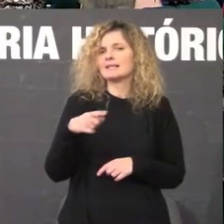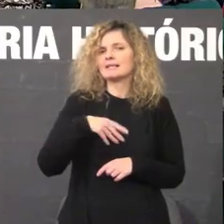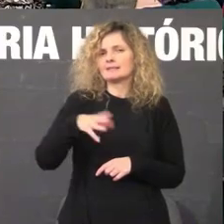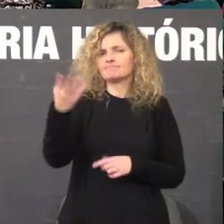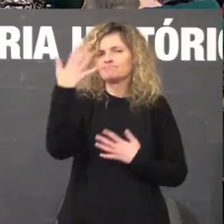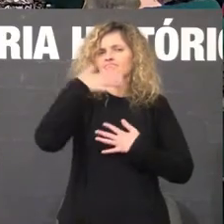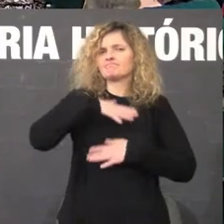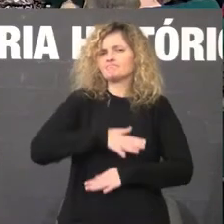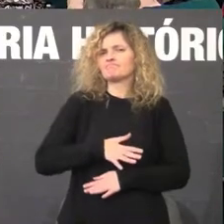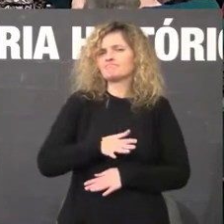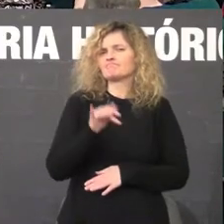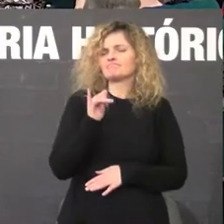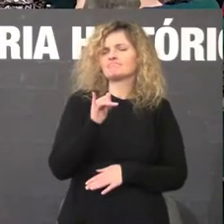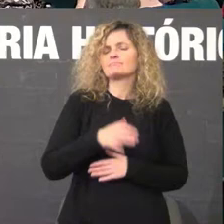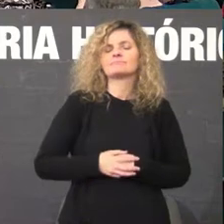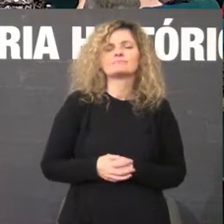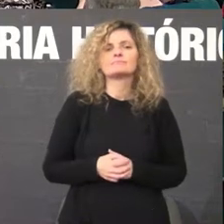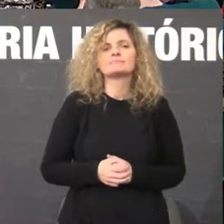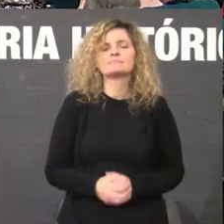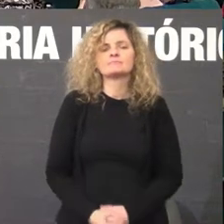interioriza.